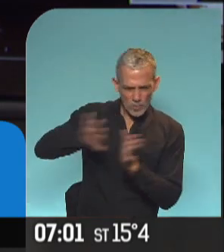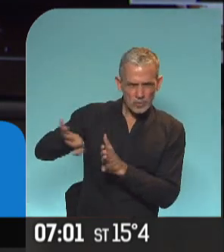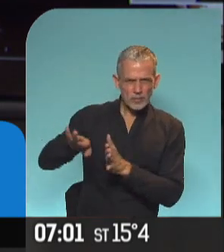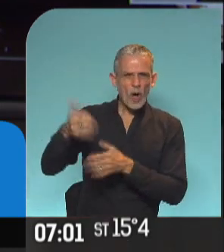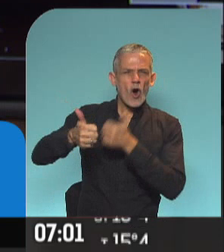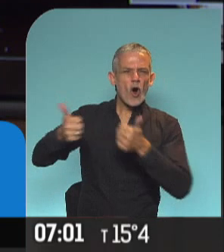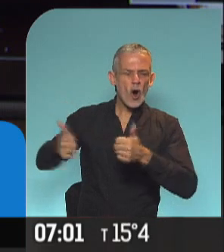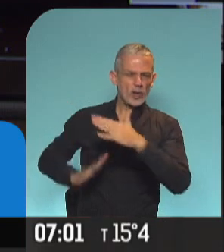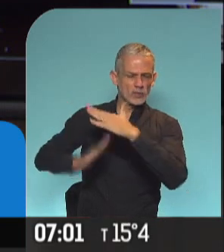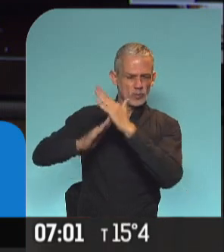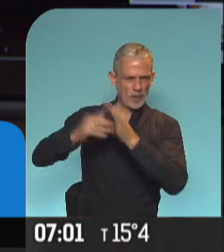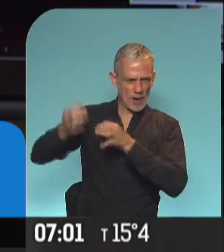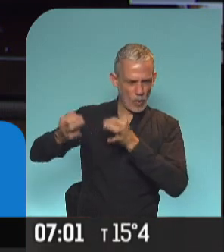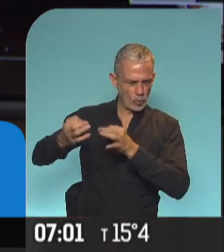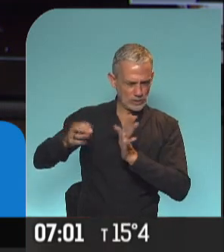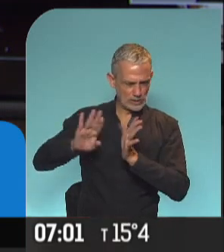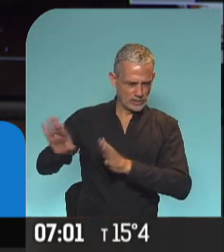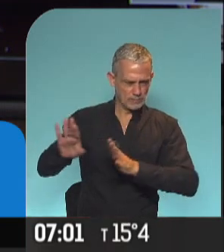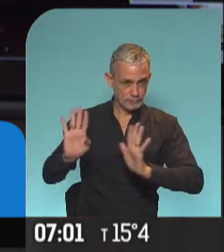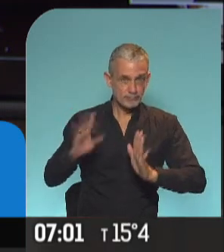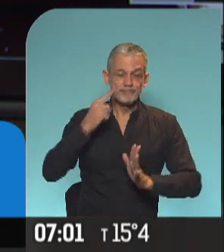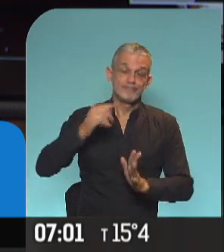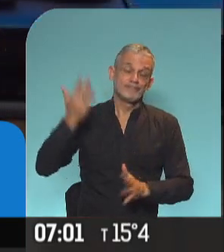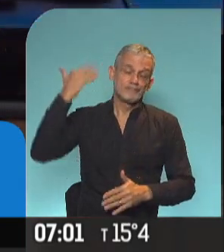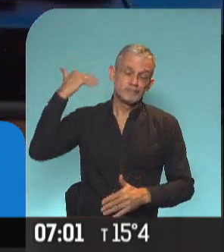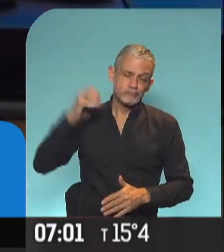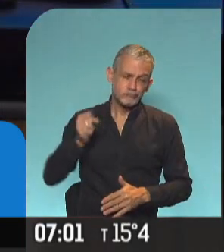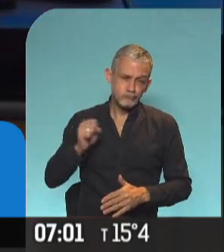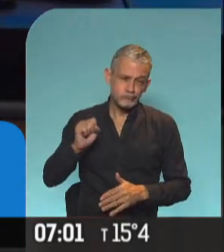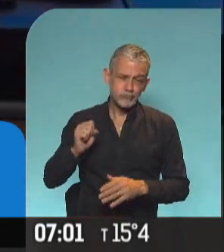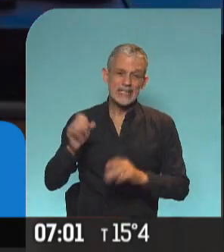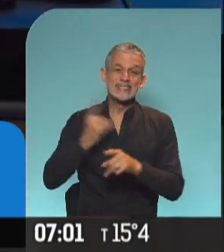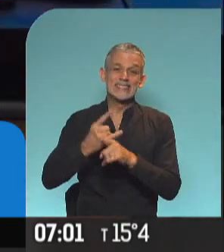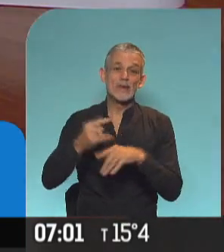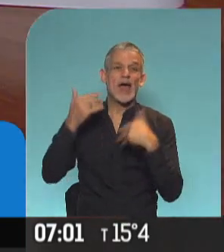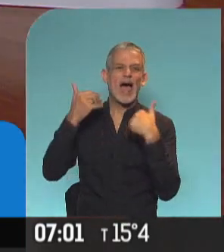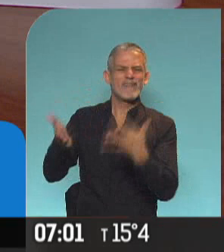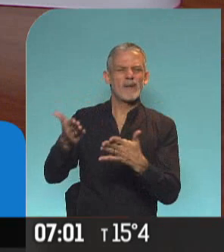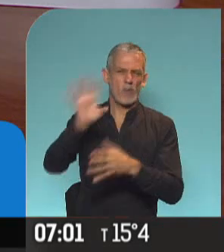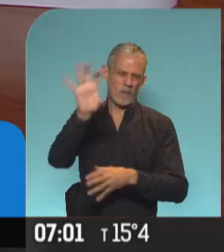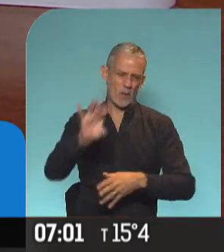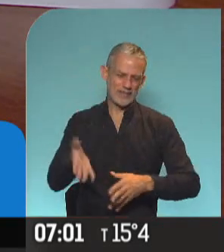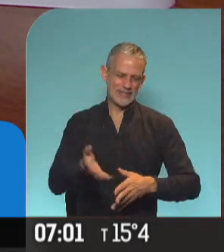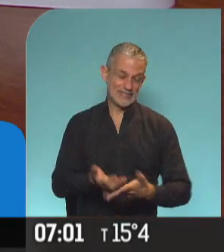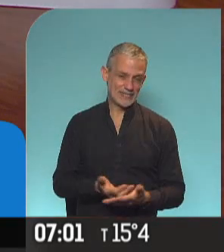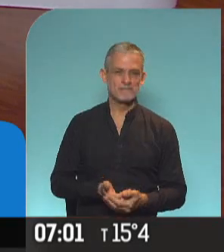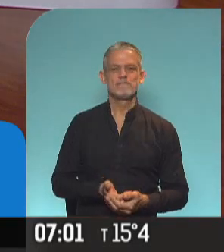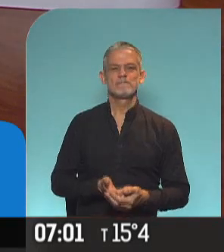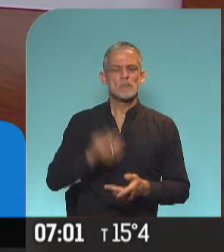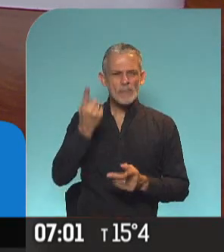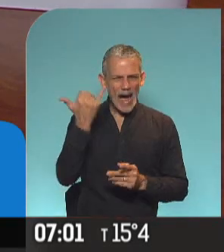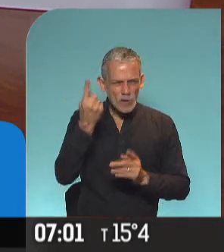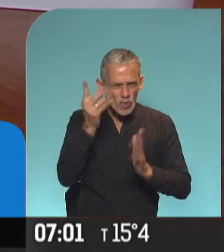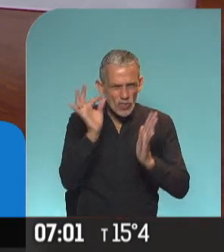Suprema de Justicia, que tiene muchos antecedentes en los que se inclina a favor de las provincias. No, pensaba que hay un detalle